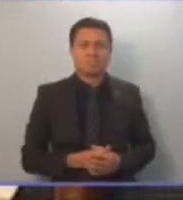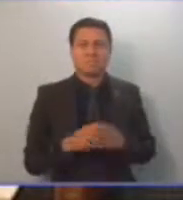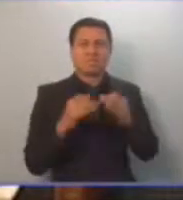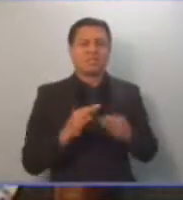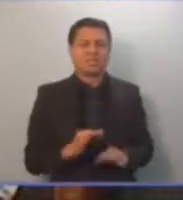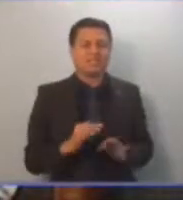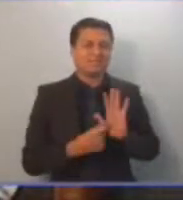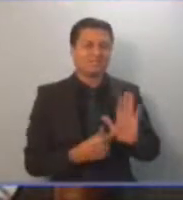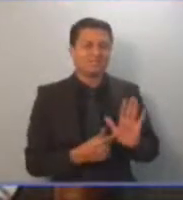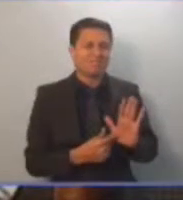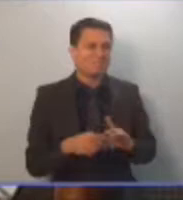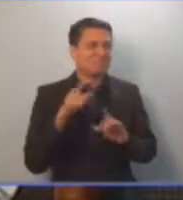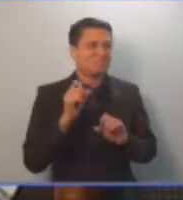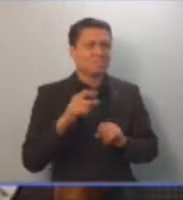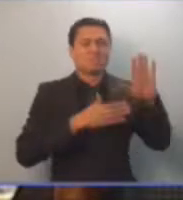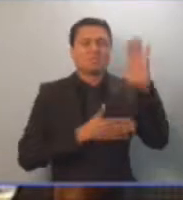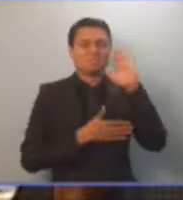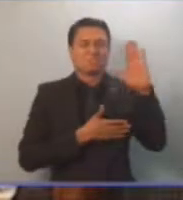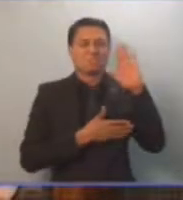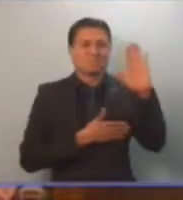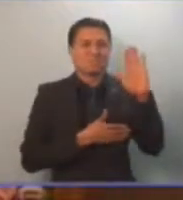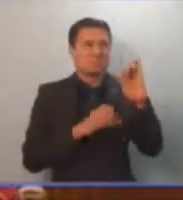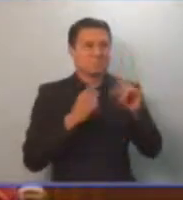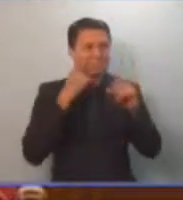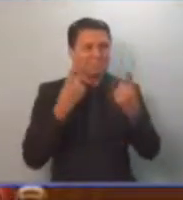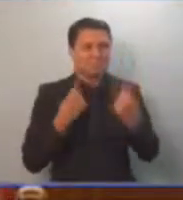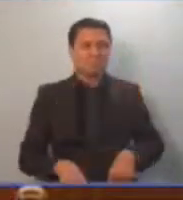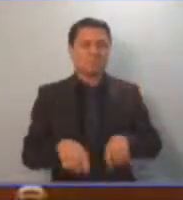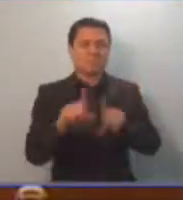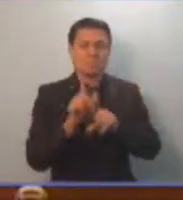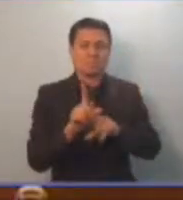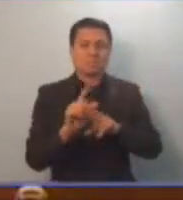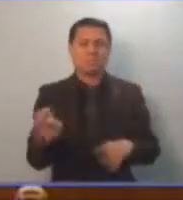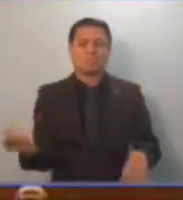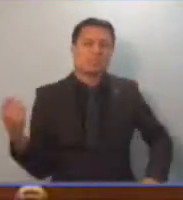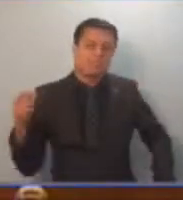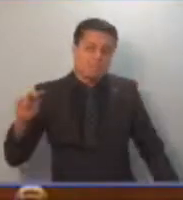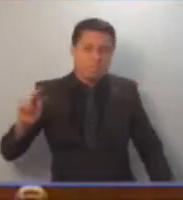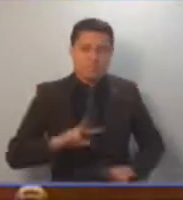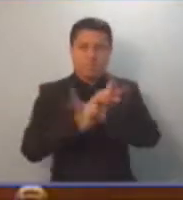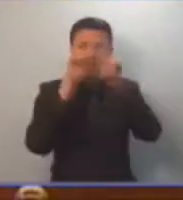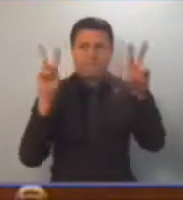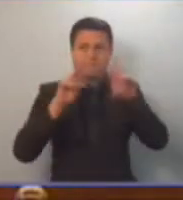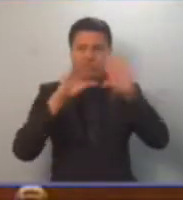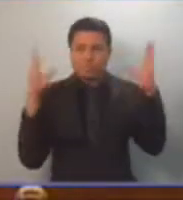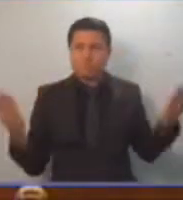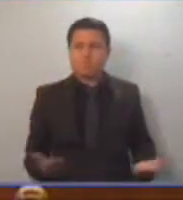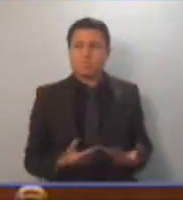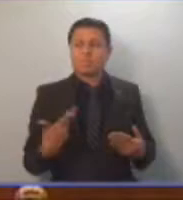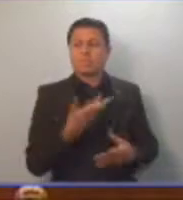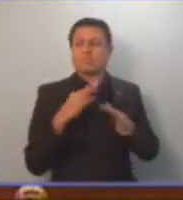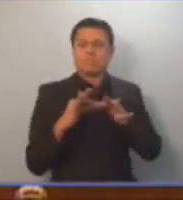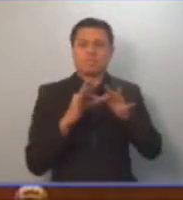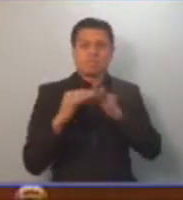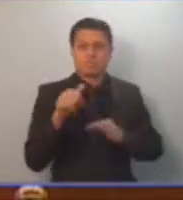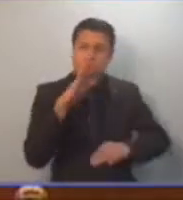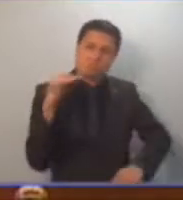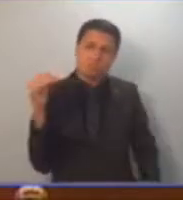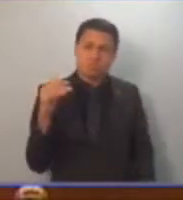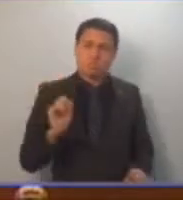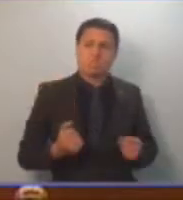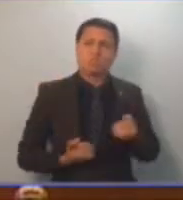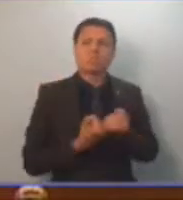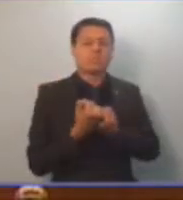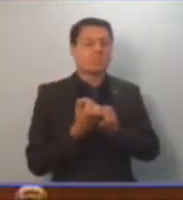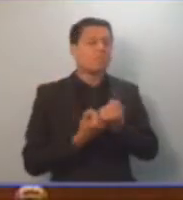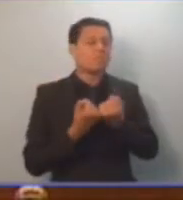de alcance mundial, y por su compromiso con el mantenimiento de la paz mundial y de las relaciones diplomáticas, de